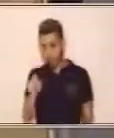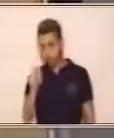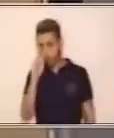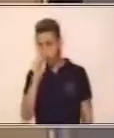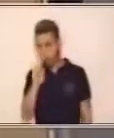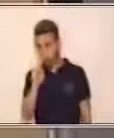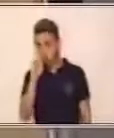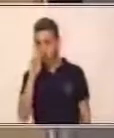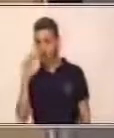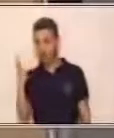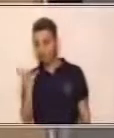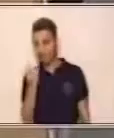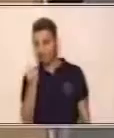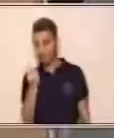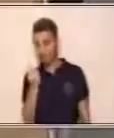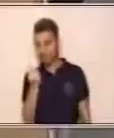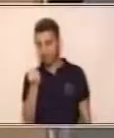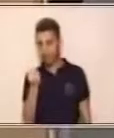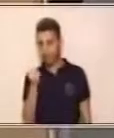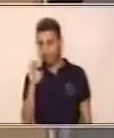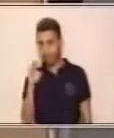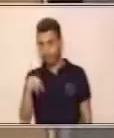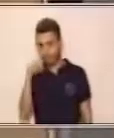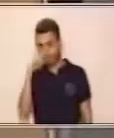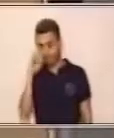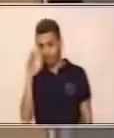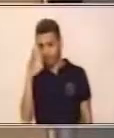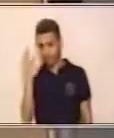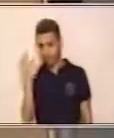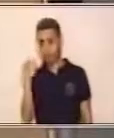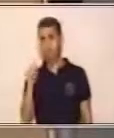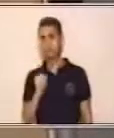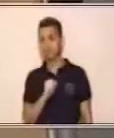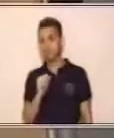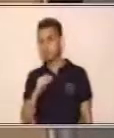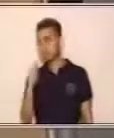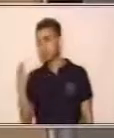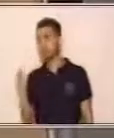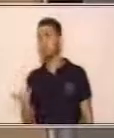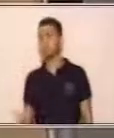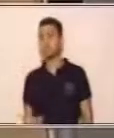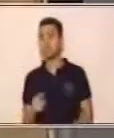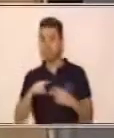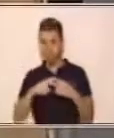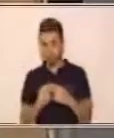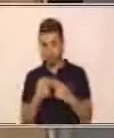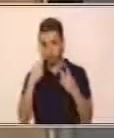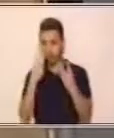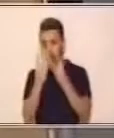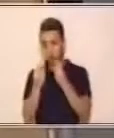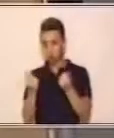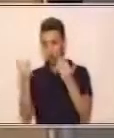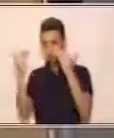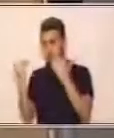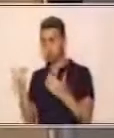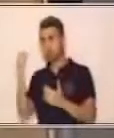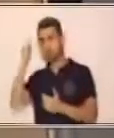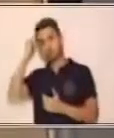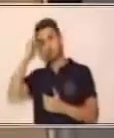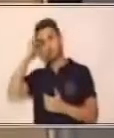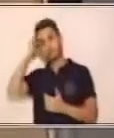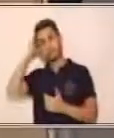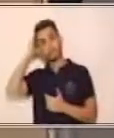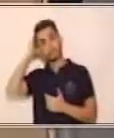de un entero. Muy bien. Luego que tenemos eso, entonces empezamos a resolver. Si tú quieres,